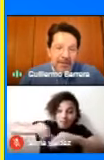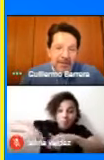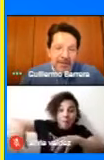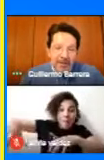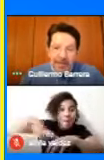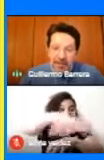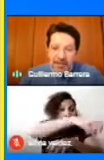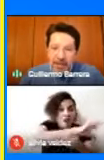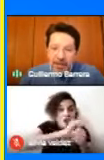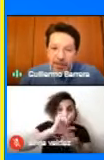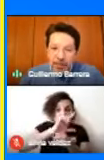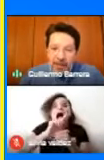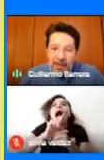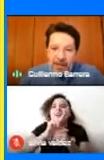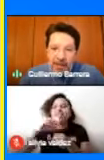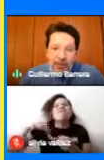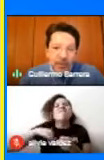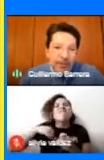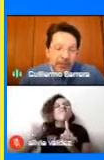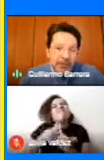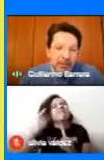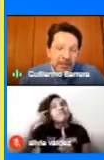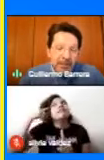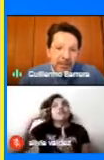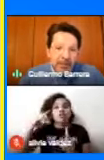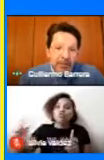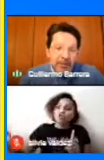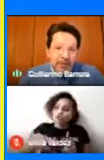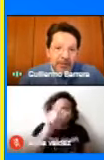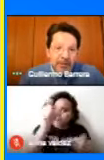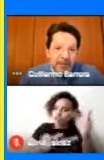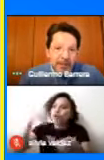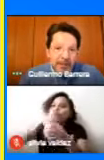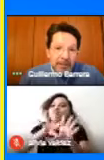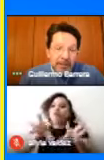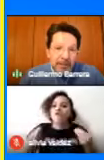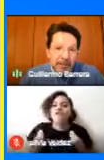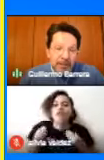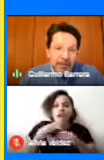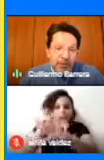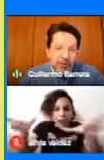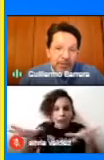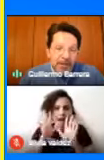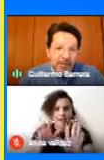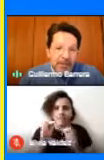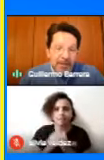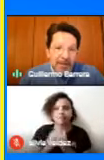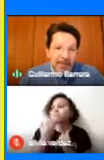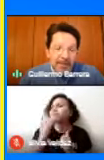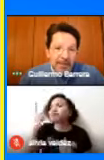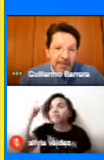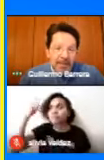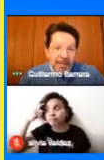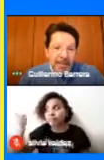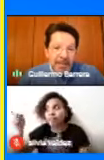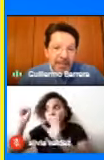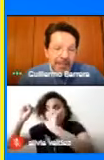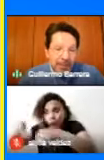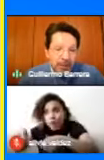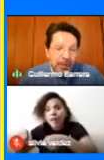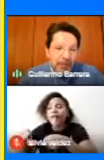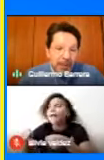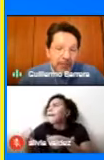local, se tenga en cuenta a todos los actores del territorio. Y entonces, si un gobierno es capaz